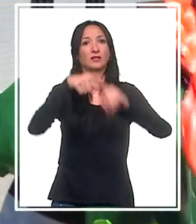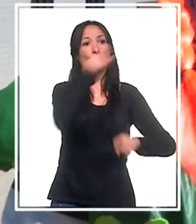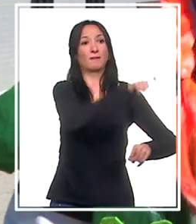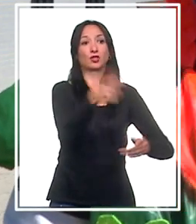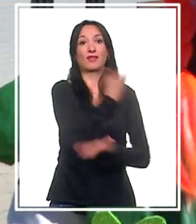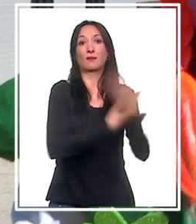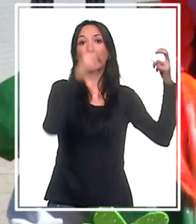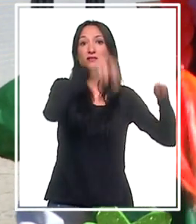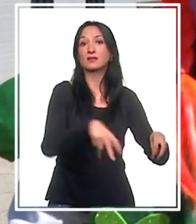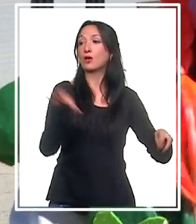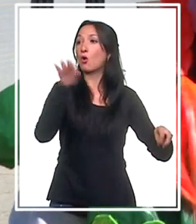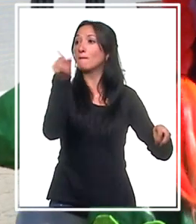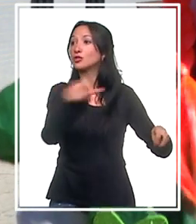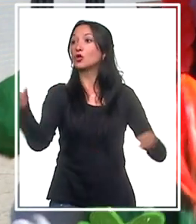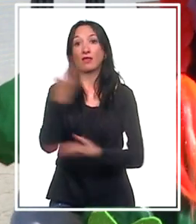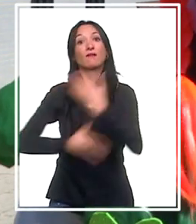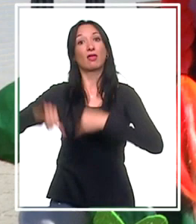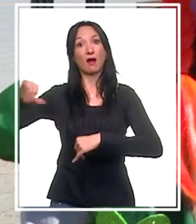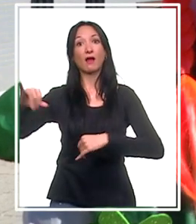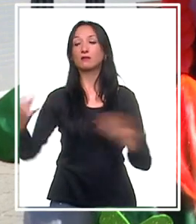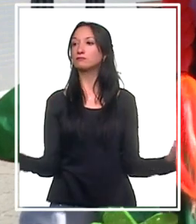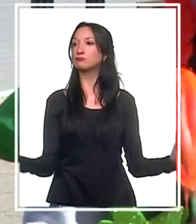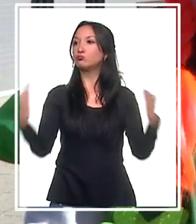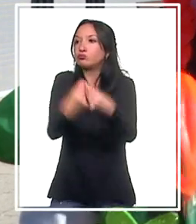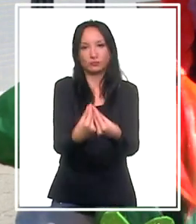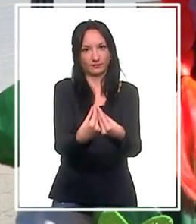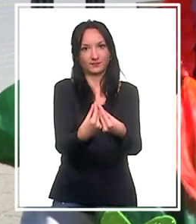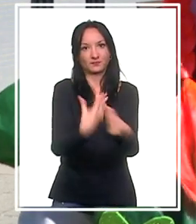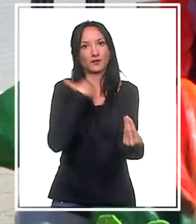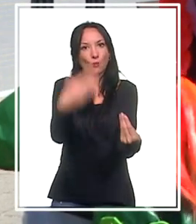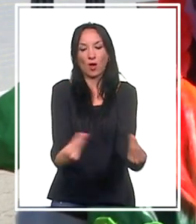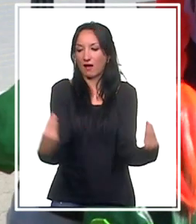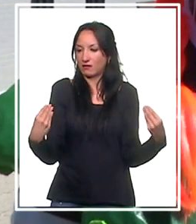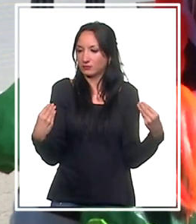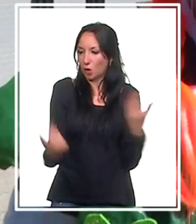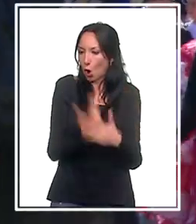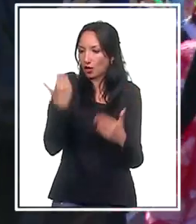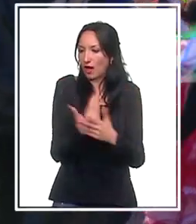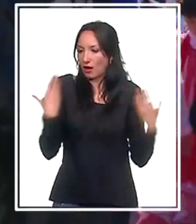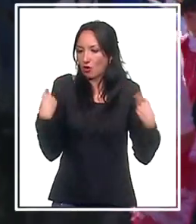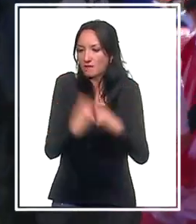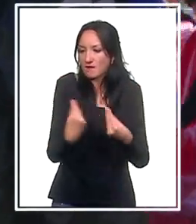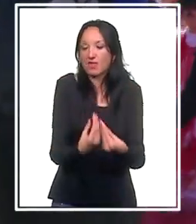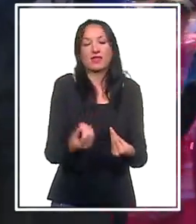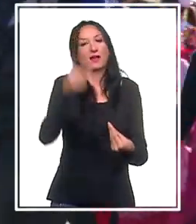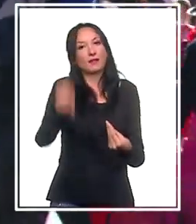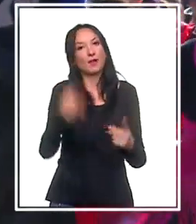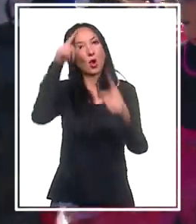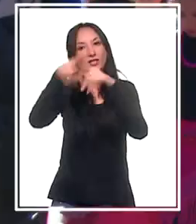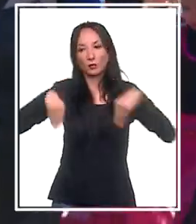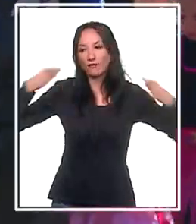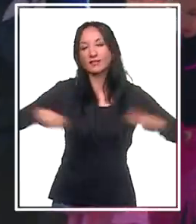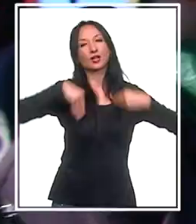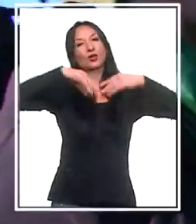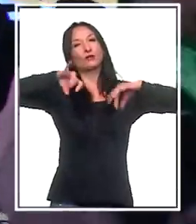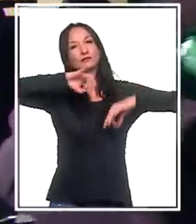a las personas que tienen que sí la tiene simplemente para pasar una jornada de convivencia buscamos también divertirnos y